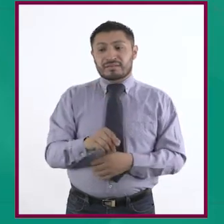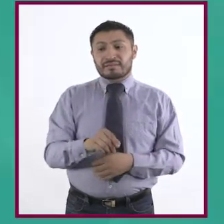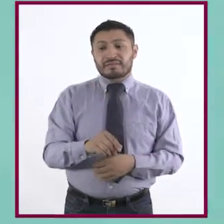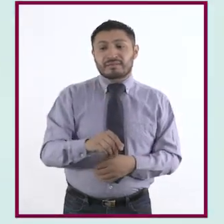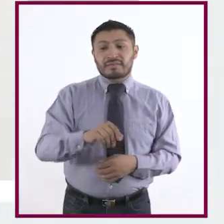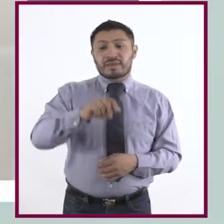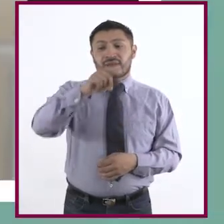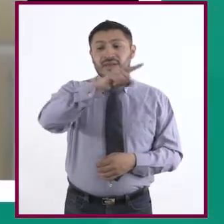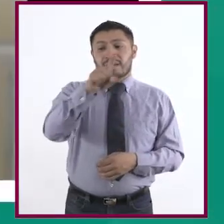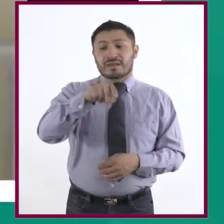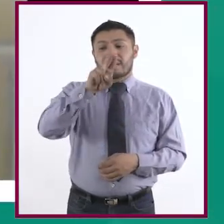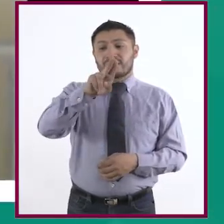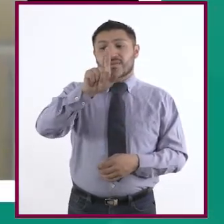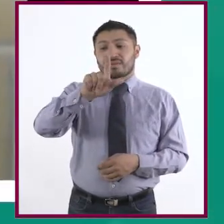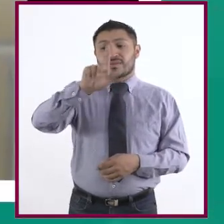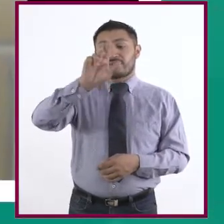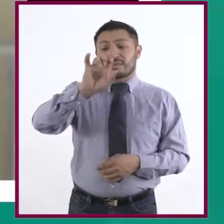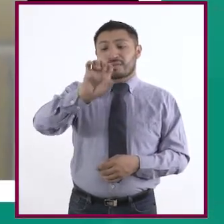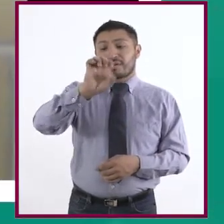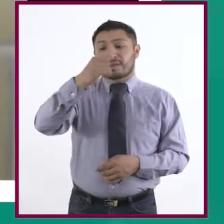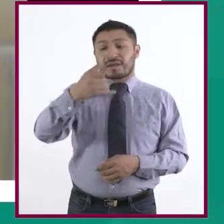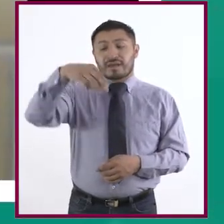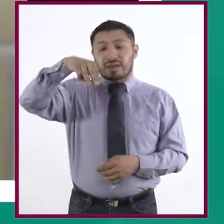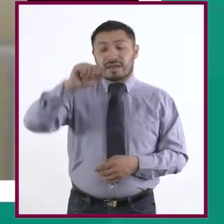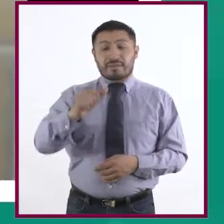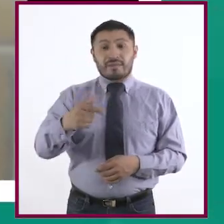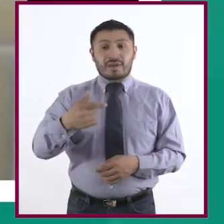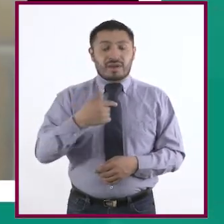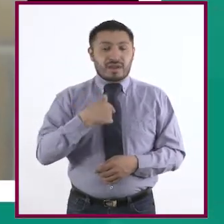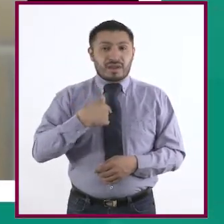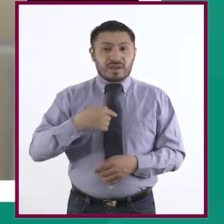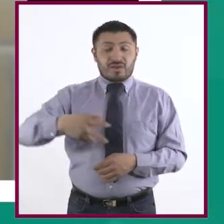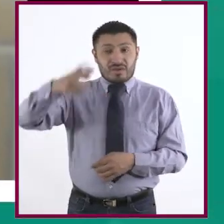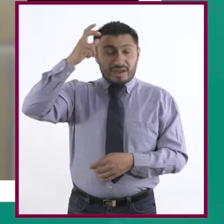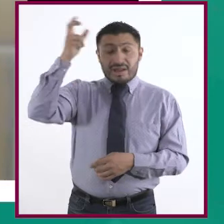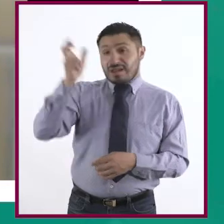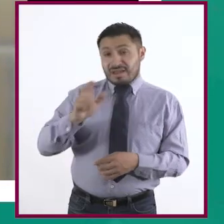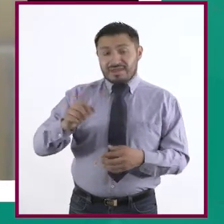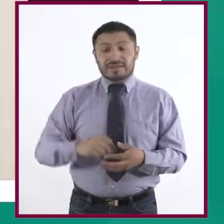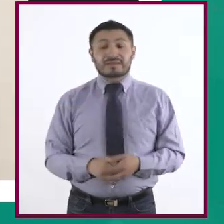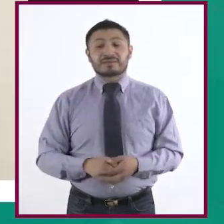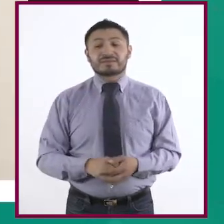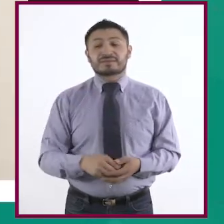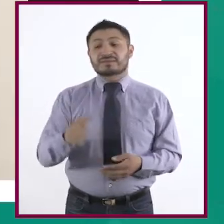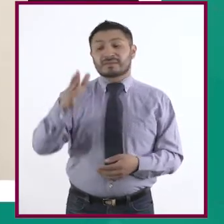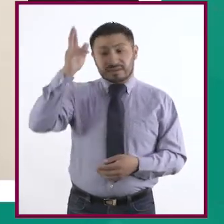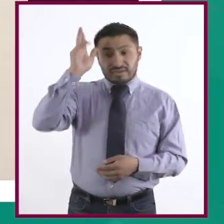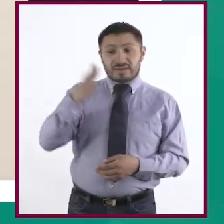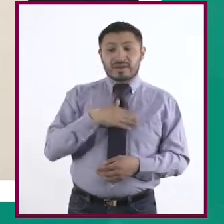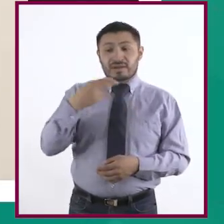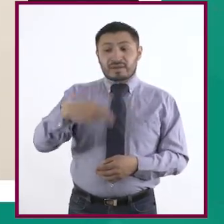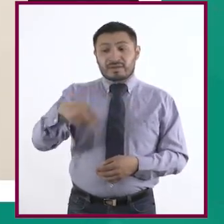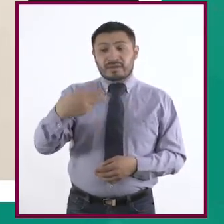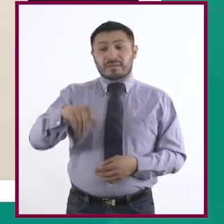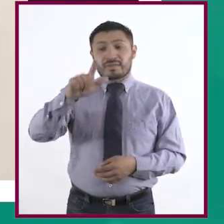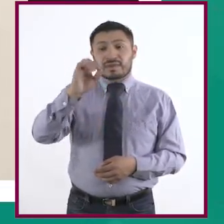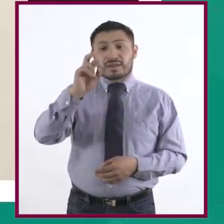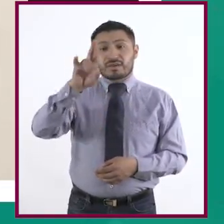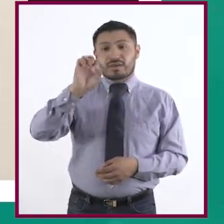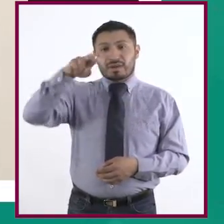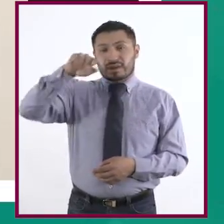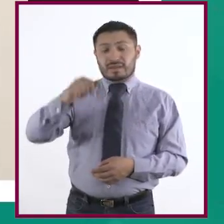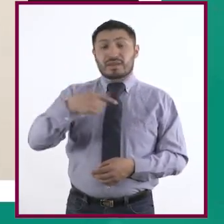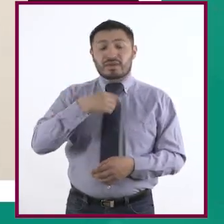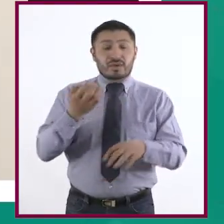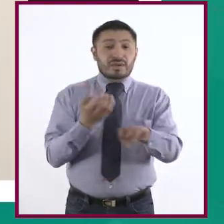de Hidalgo y represento al Cebetis número 5. Hola, mi nombre es Lorena Paredes Vázquez, soy del